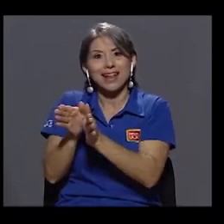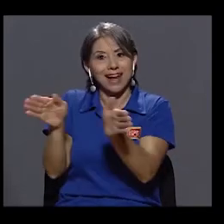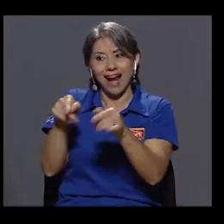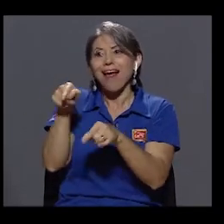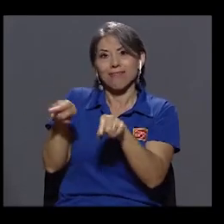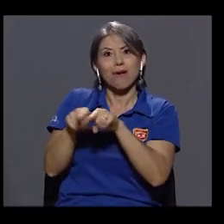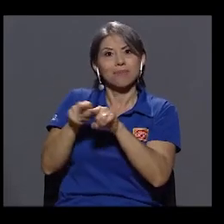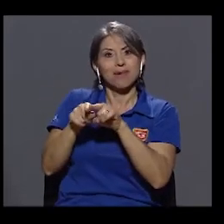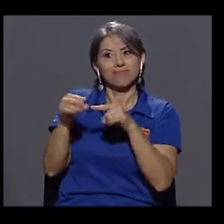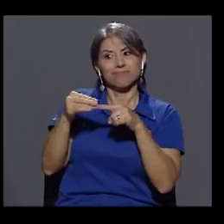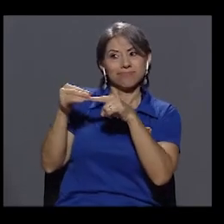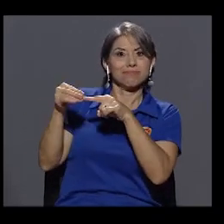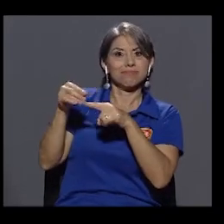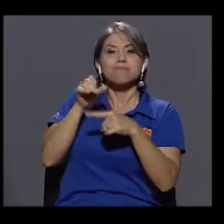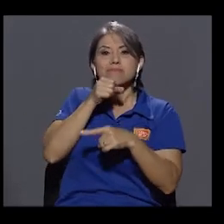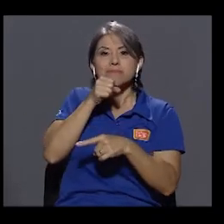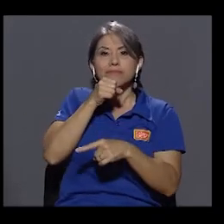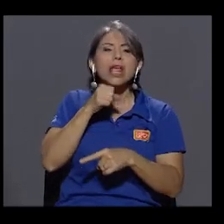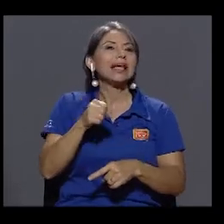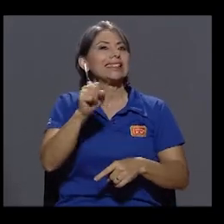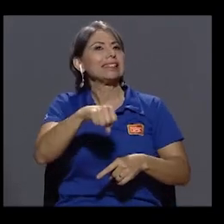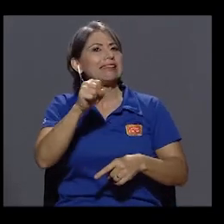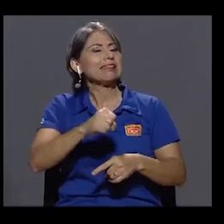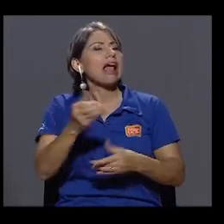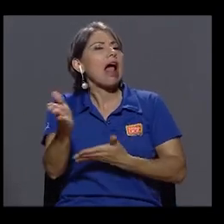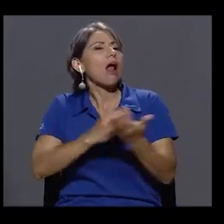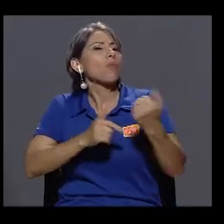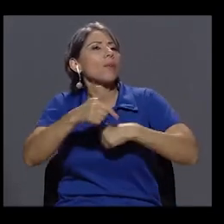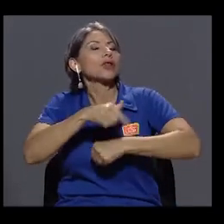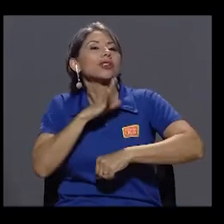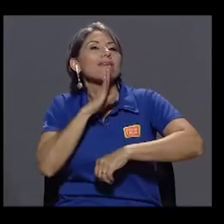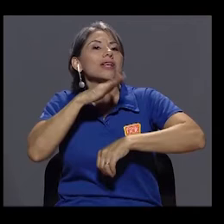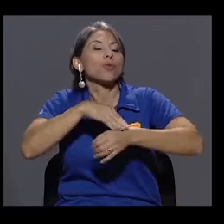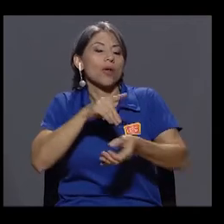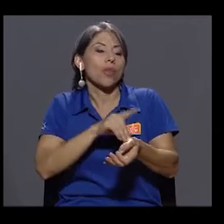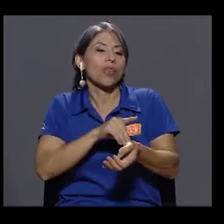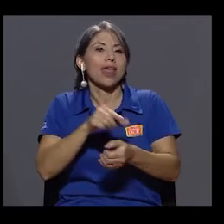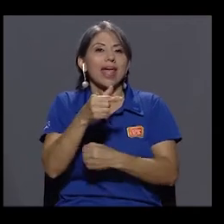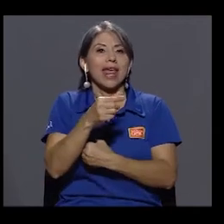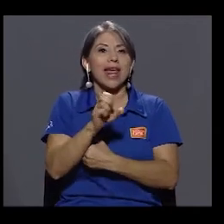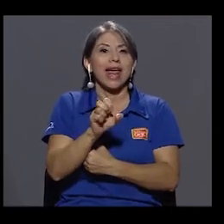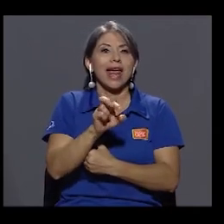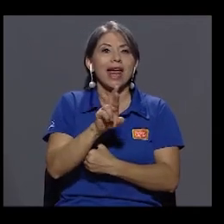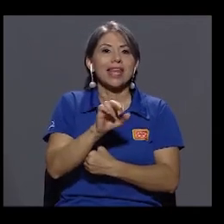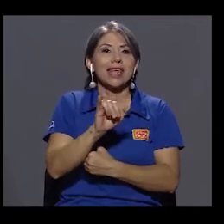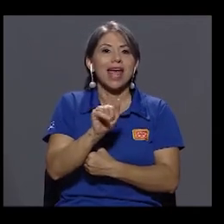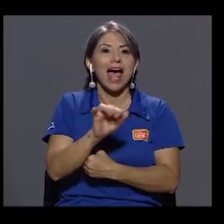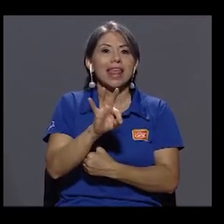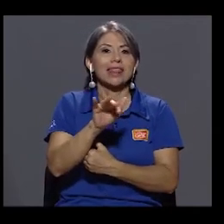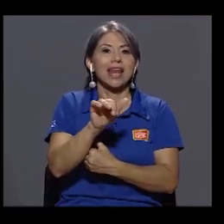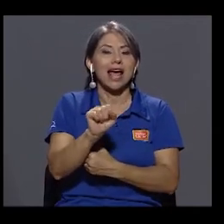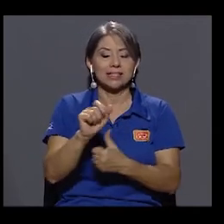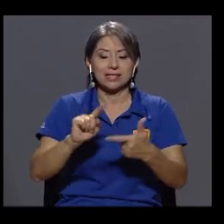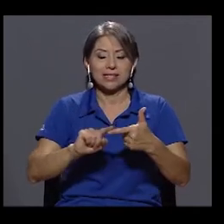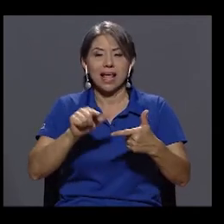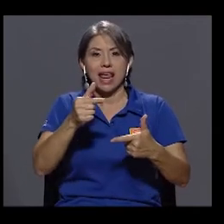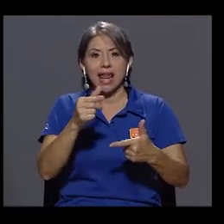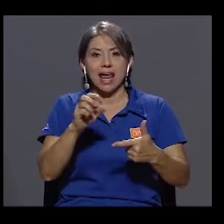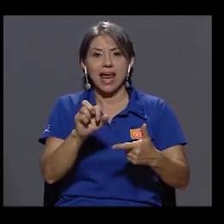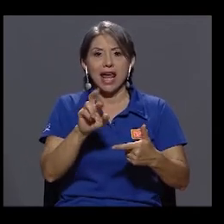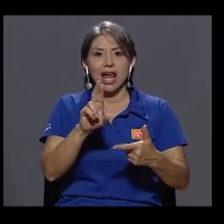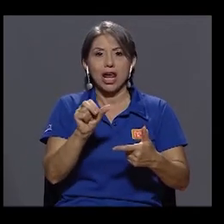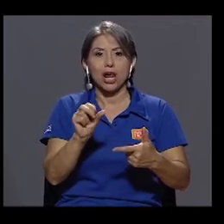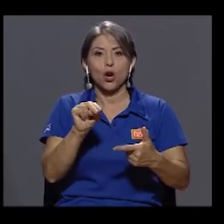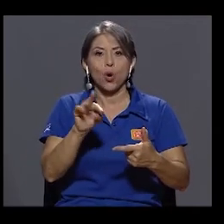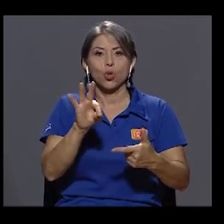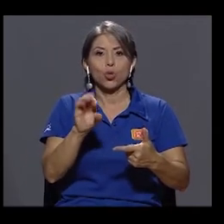hay un momento determinado en el que se habla de los geriatras inclusive de gerontólogos que puedan apoyar procesos pero en el caso del rol